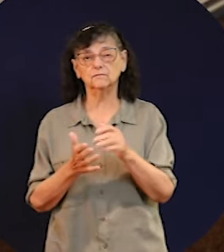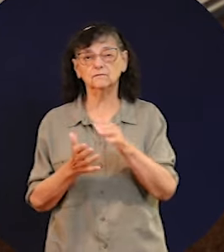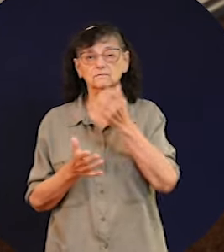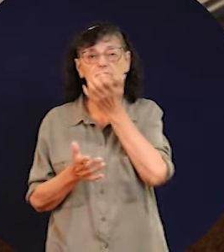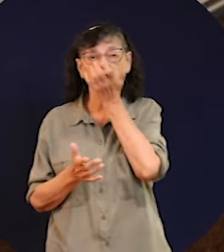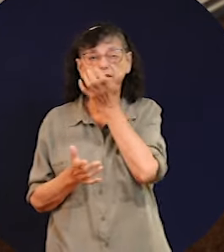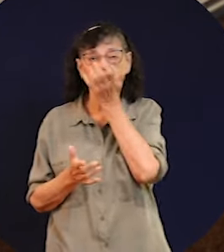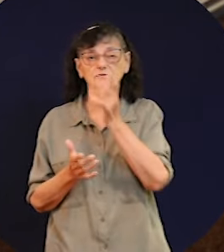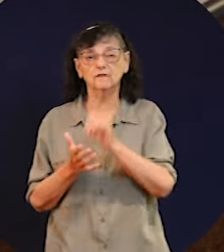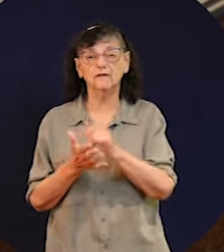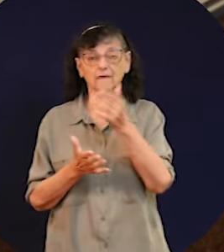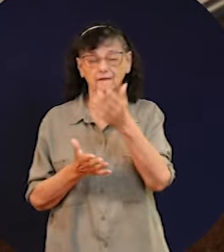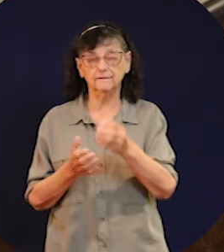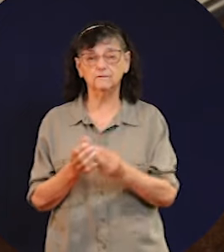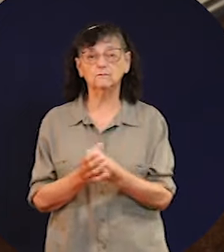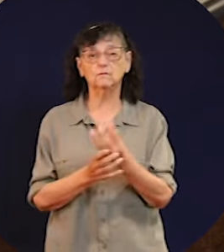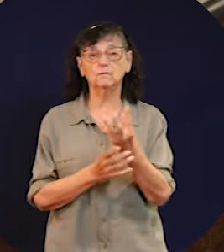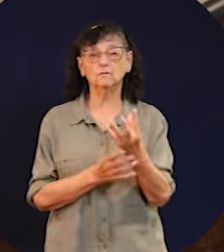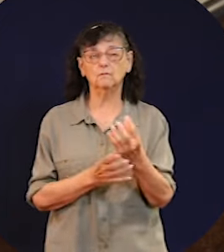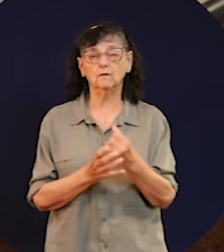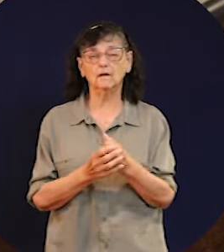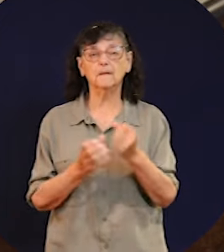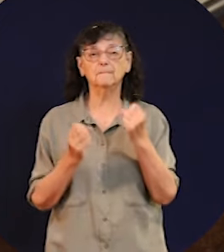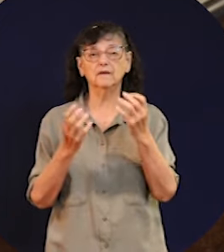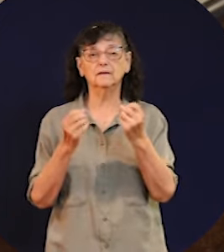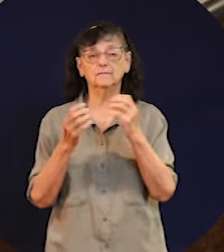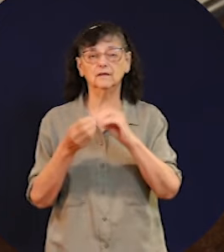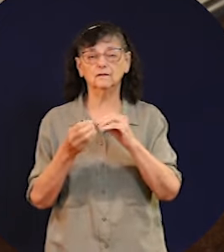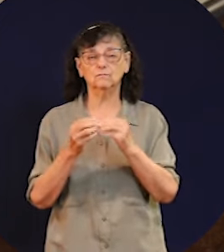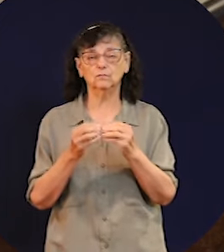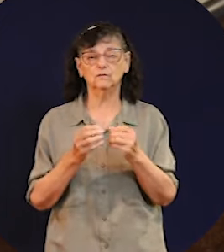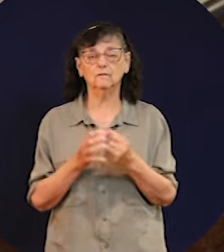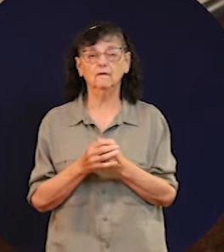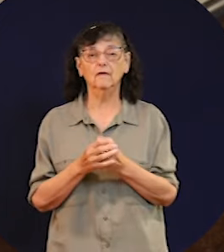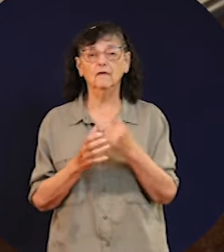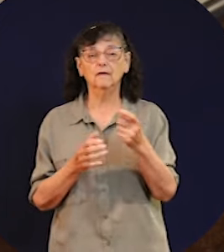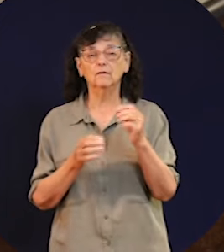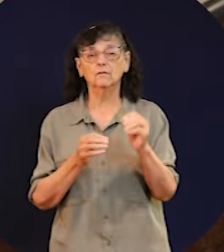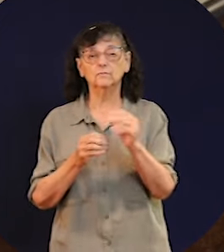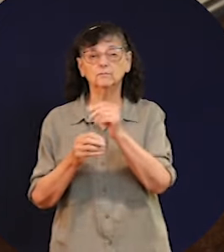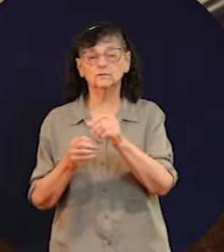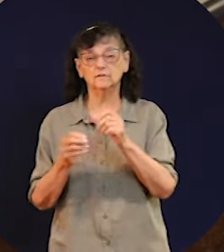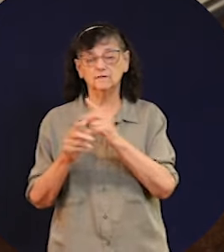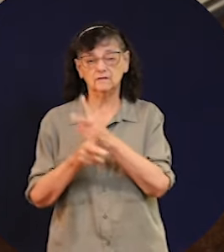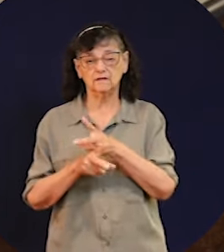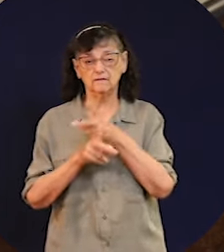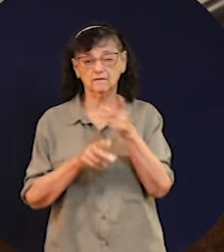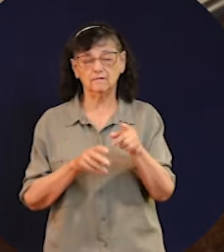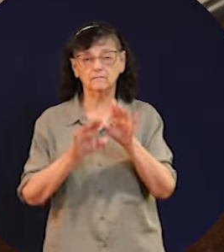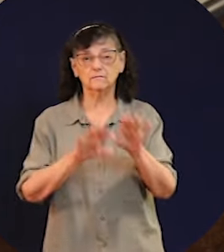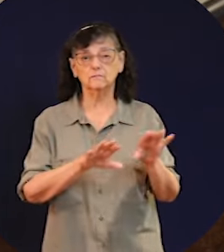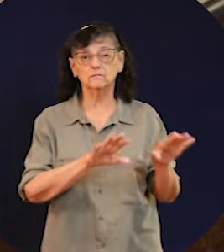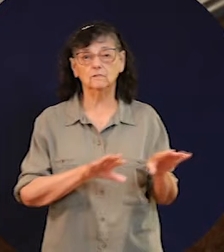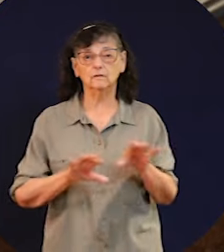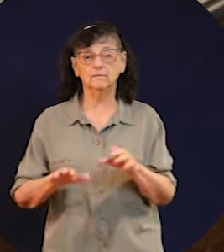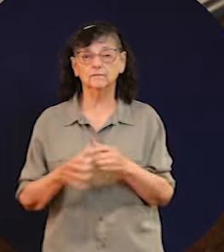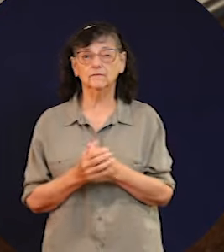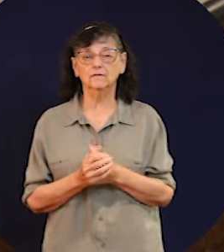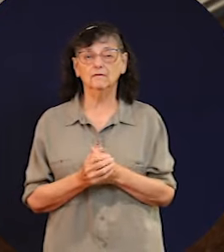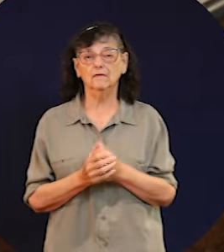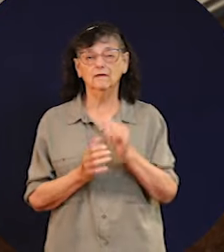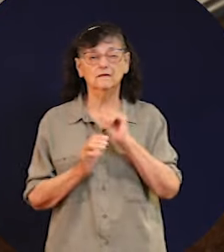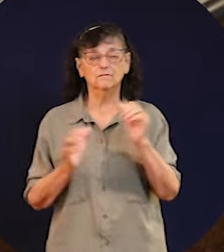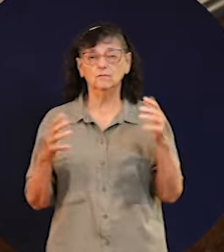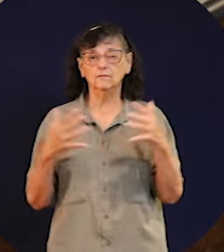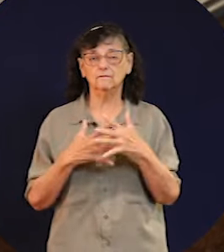pastos para que ahí crezcan y se multipliquen. Les pondré pastores que las apacienten. Ya